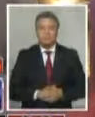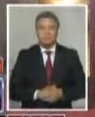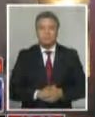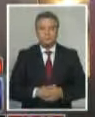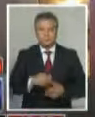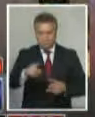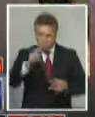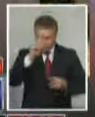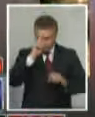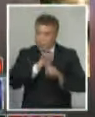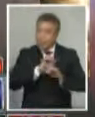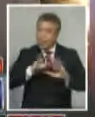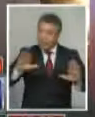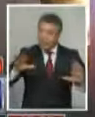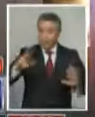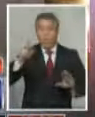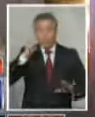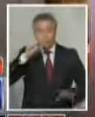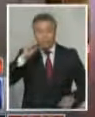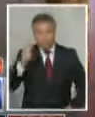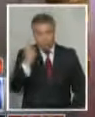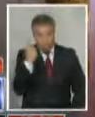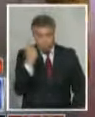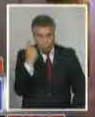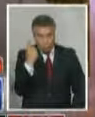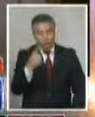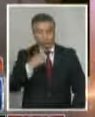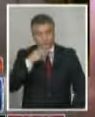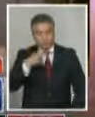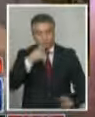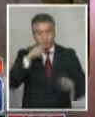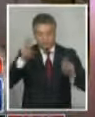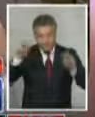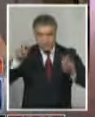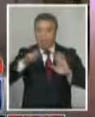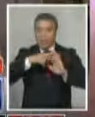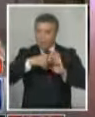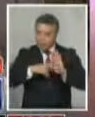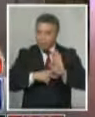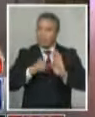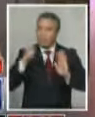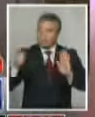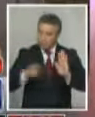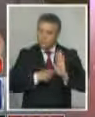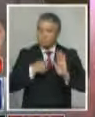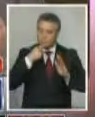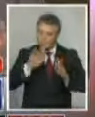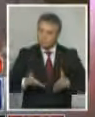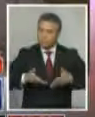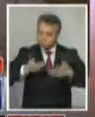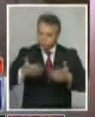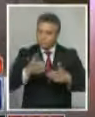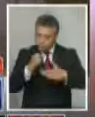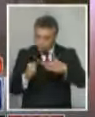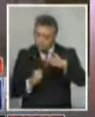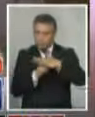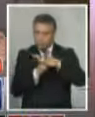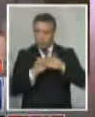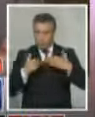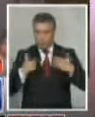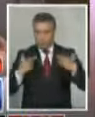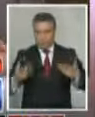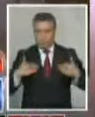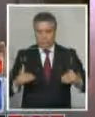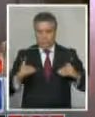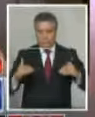Seamos claros, desde el día 1 dijimos que en materia de reforma tributaria queríamos una reforma tributaria que le diera sustentabilidad a nuestro crecimiento.